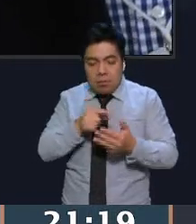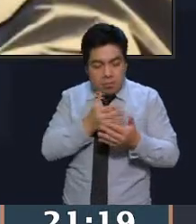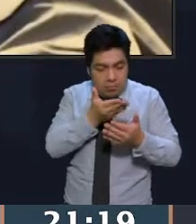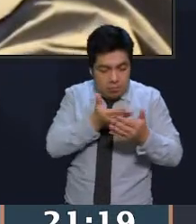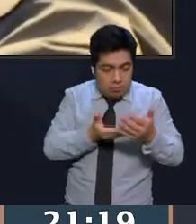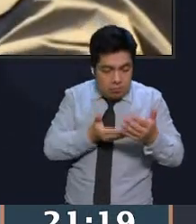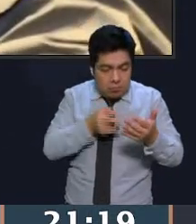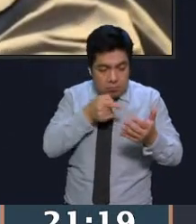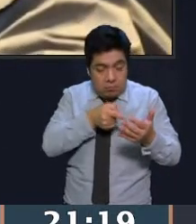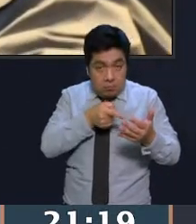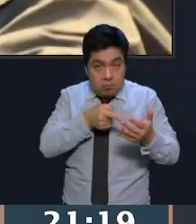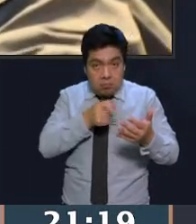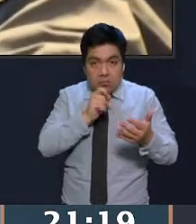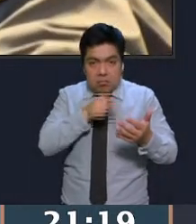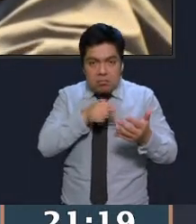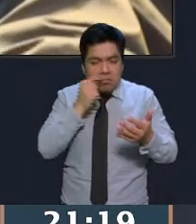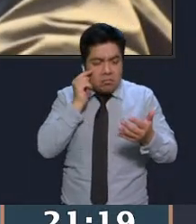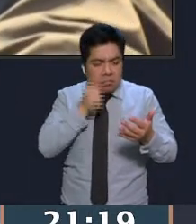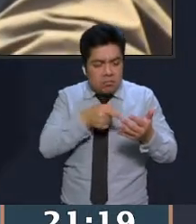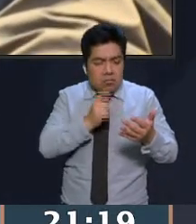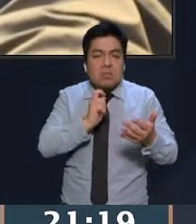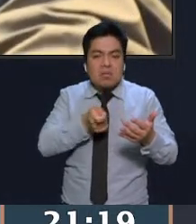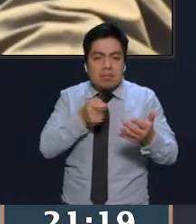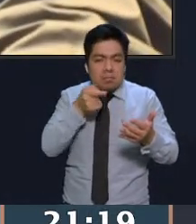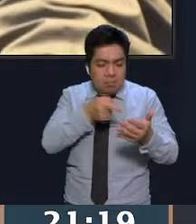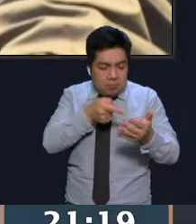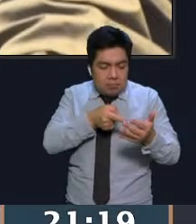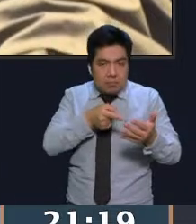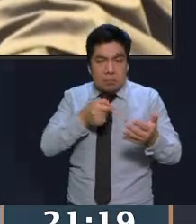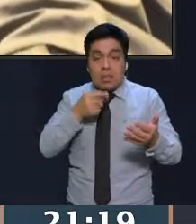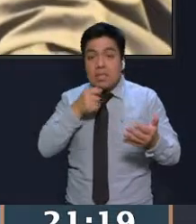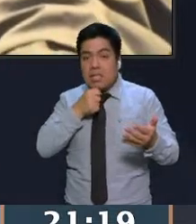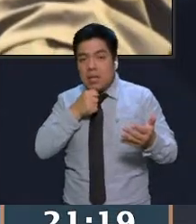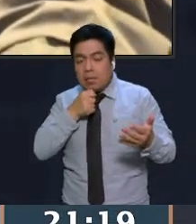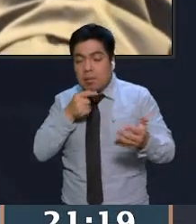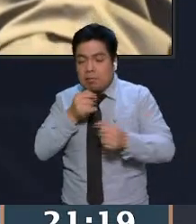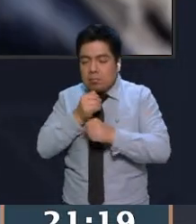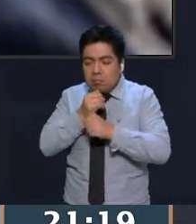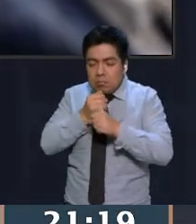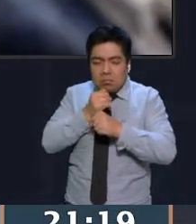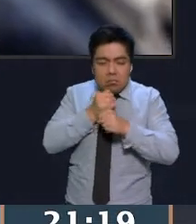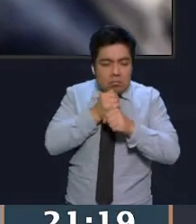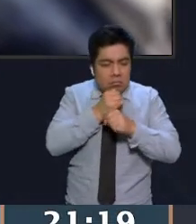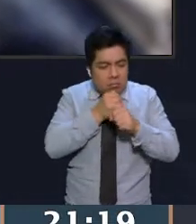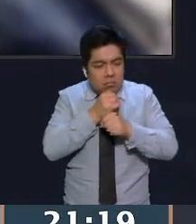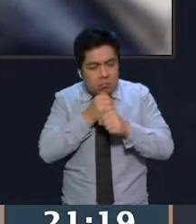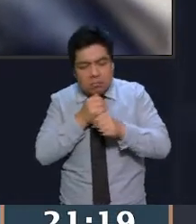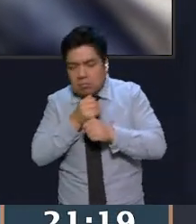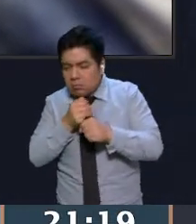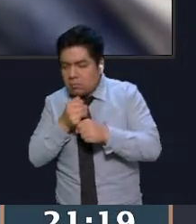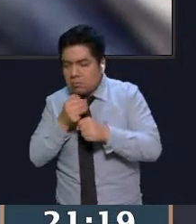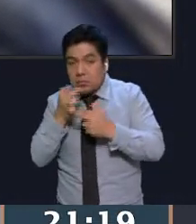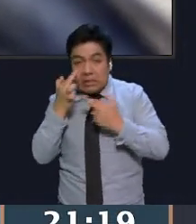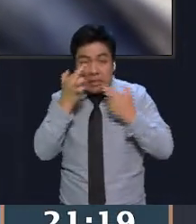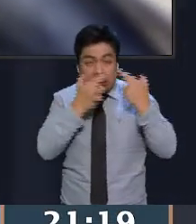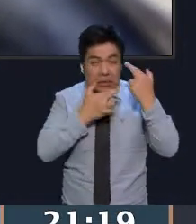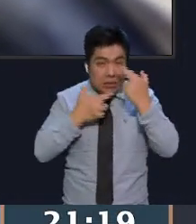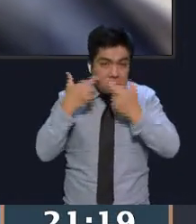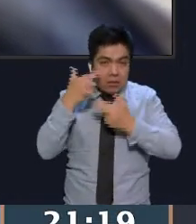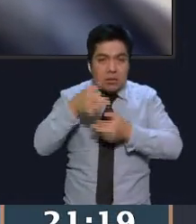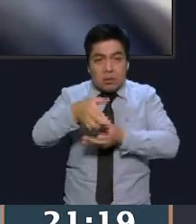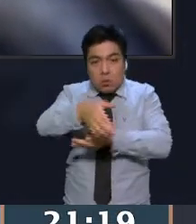del periodismo de investigación apunta que el periodista investigador debe revisar todos